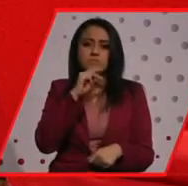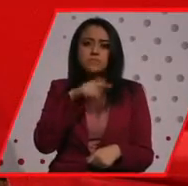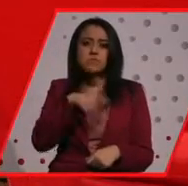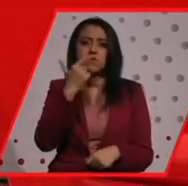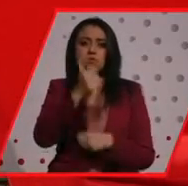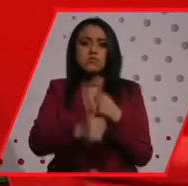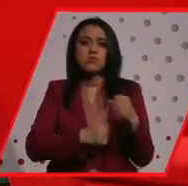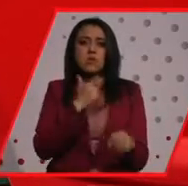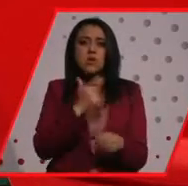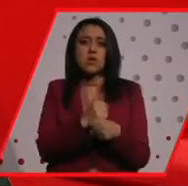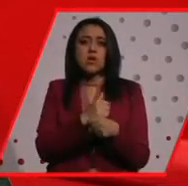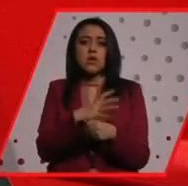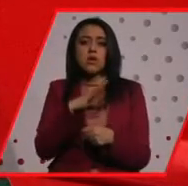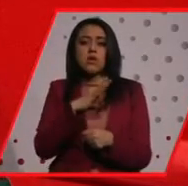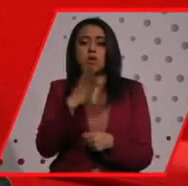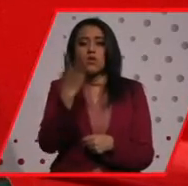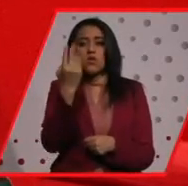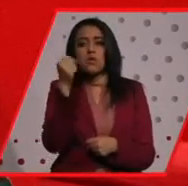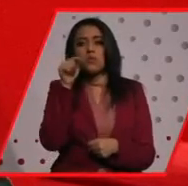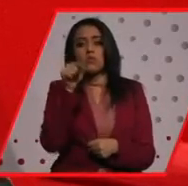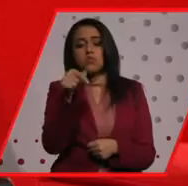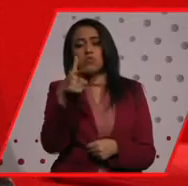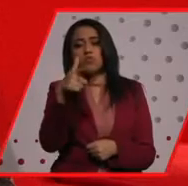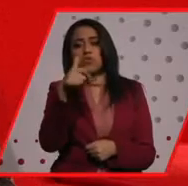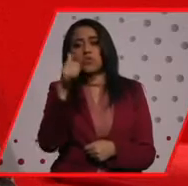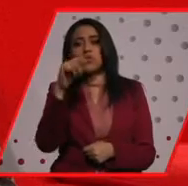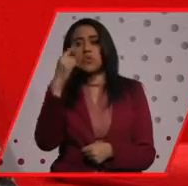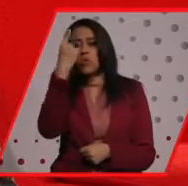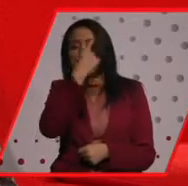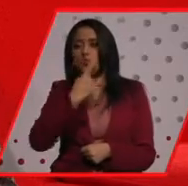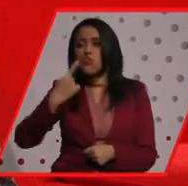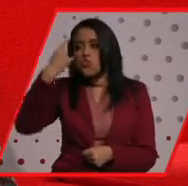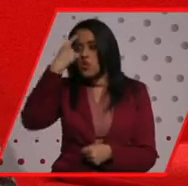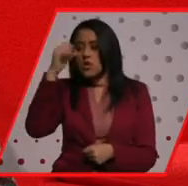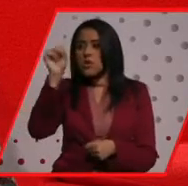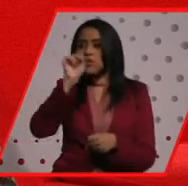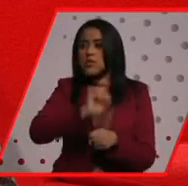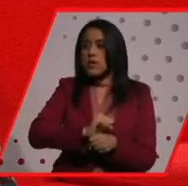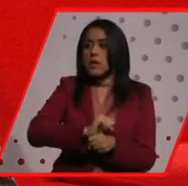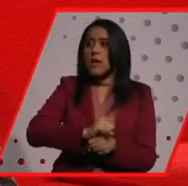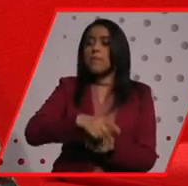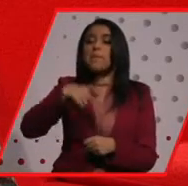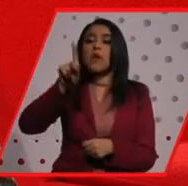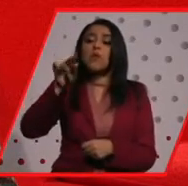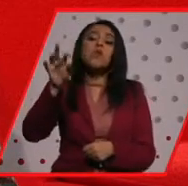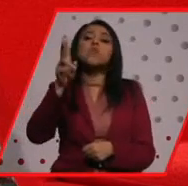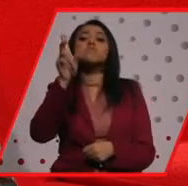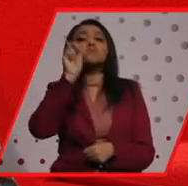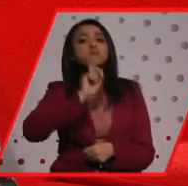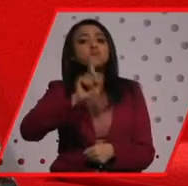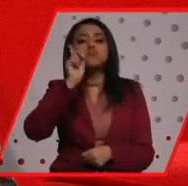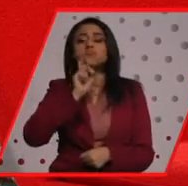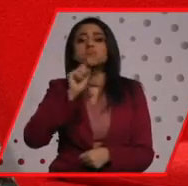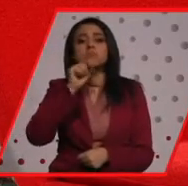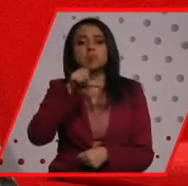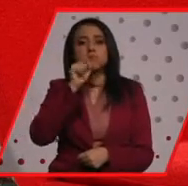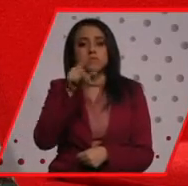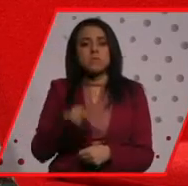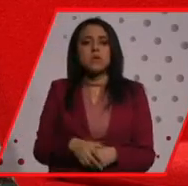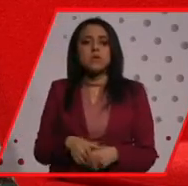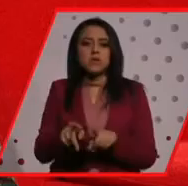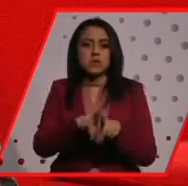12 años es un promedio de 9.7 horas semanales, mientras que las mujeres de la misma edad, en este caso podemos decir que las